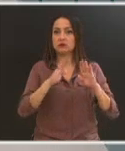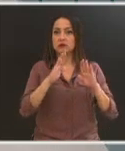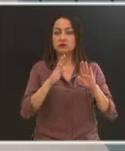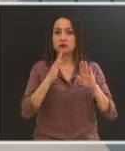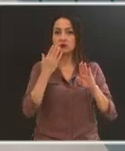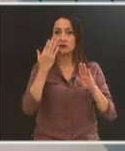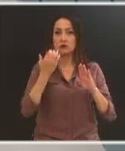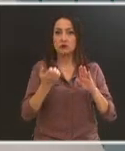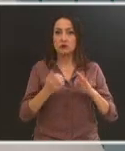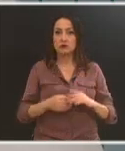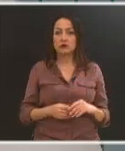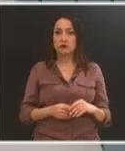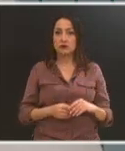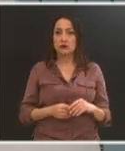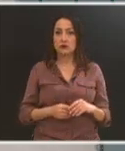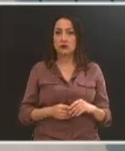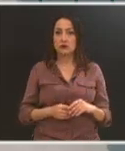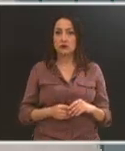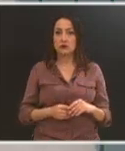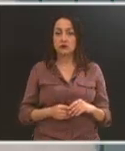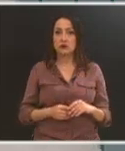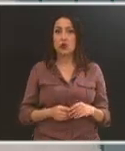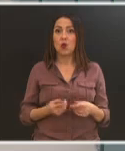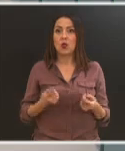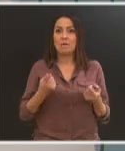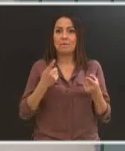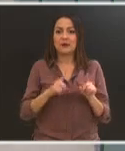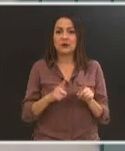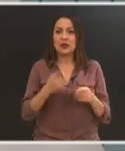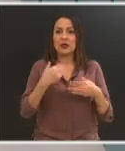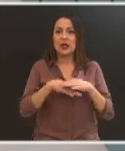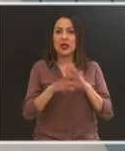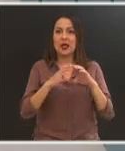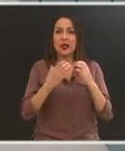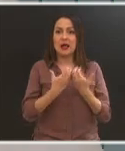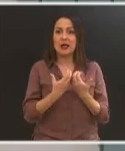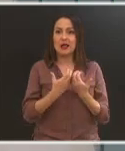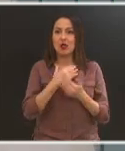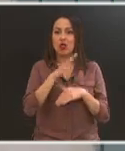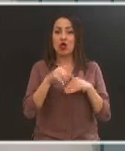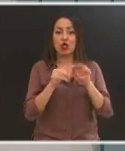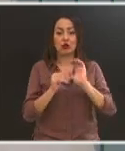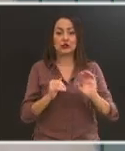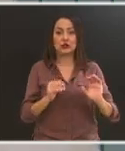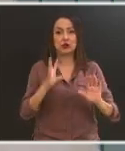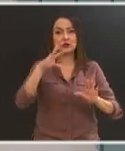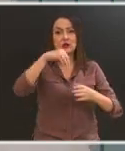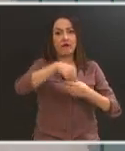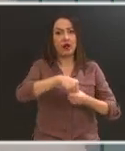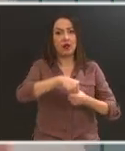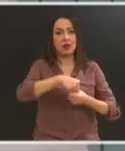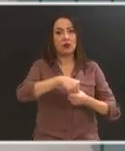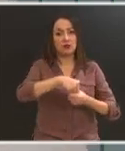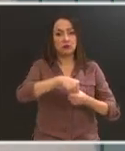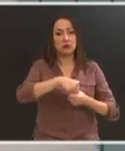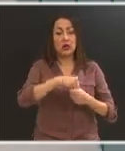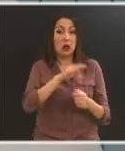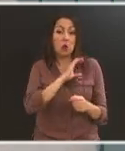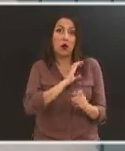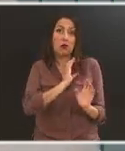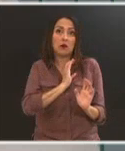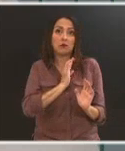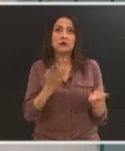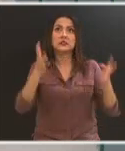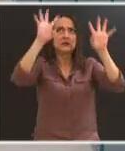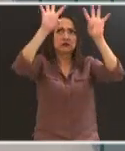porque cuando sucedió, aunque era la entrada a clases, ya casi todos los chicos estaban adentro y el guarda pues cerró